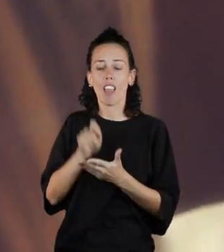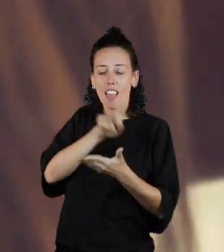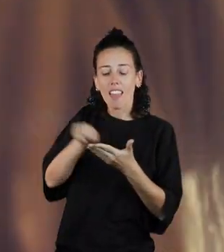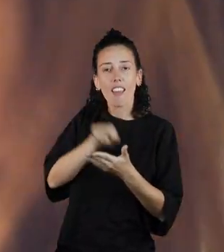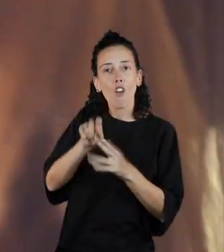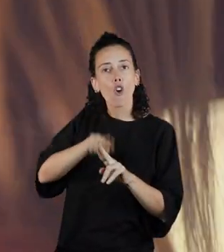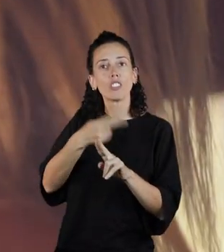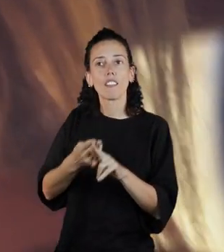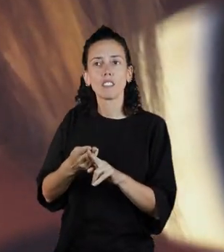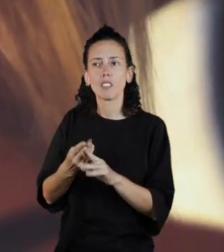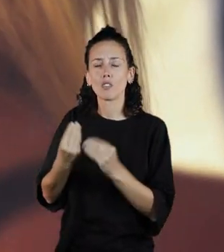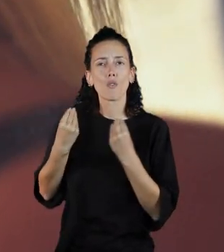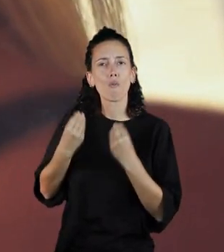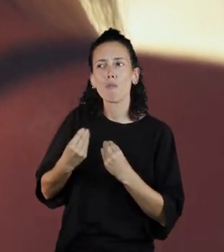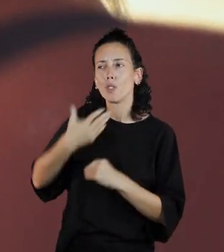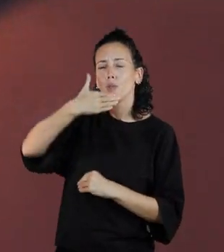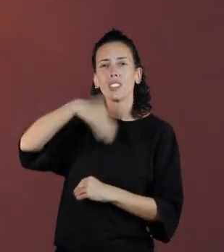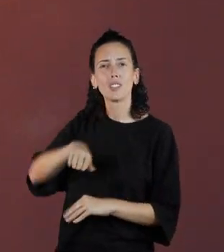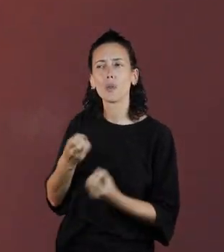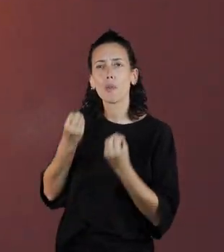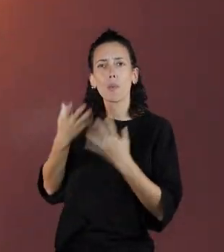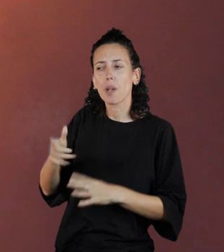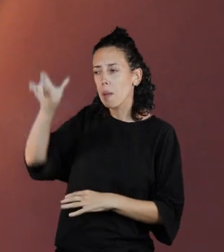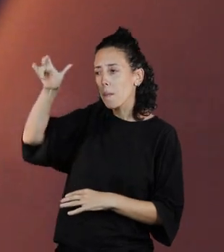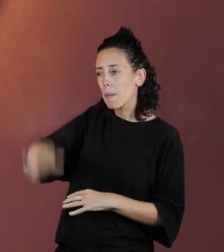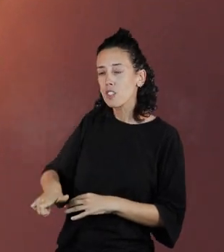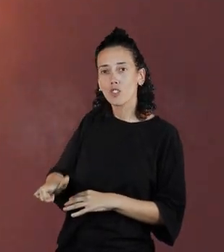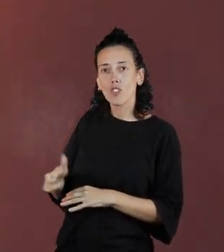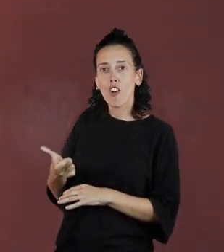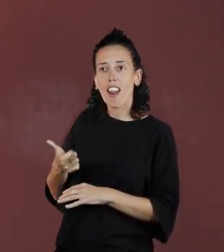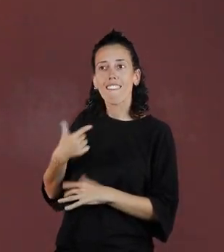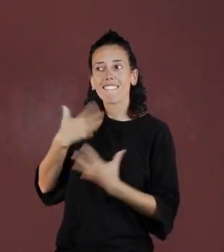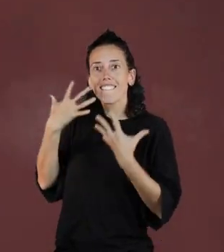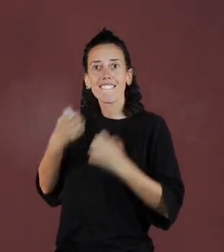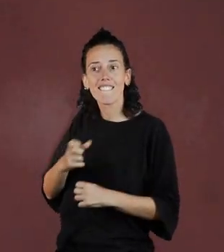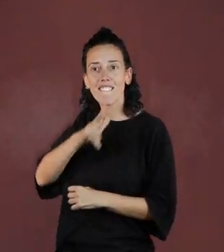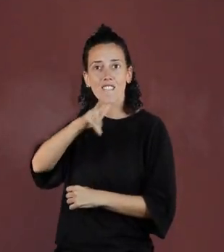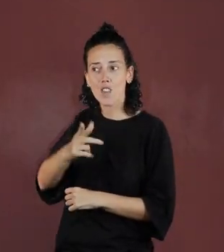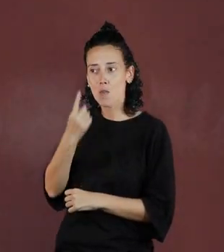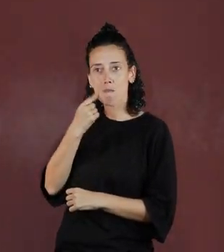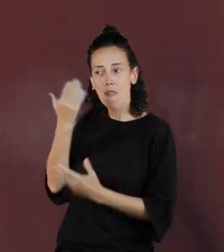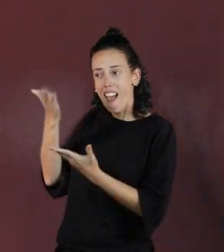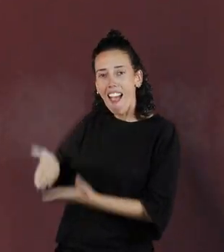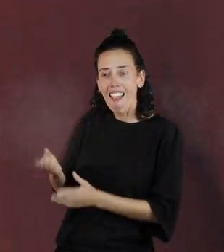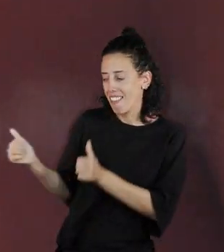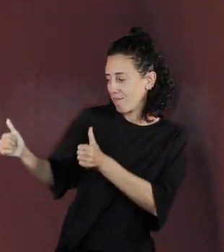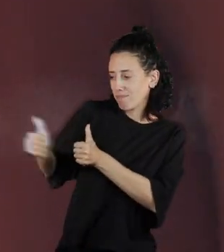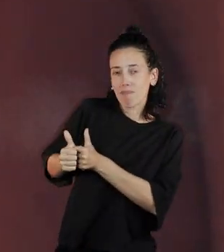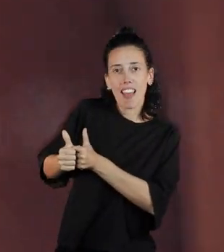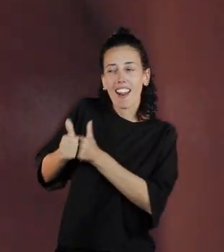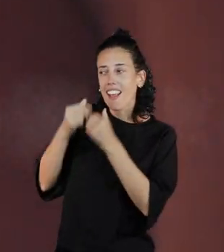Volví a escribir cómo la persona que elegí, que como padre de mis hijos y como